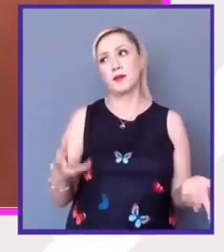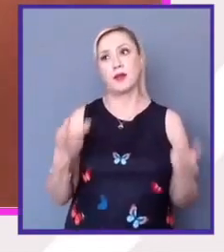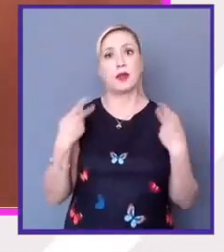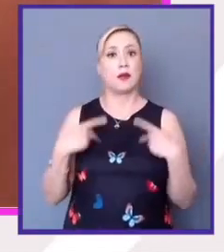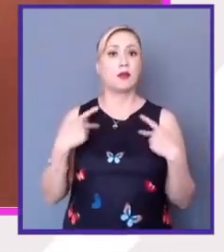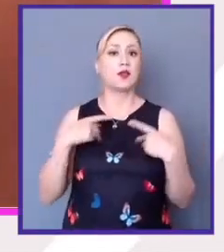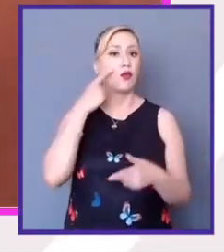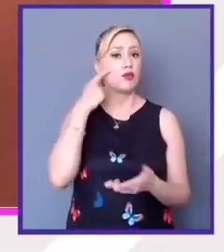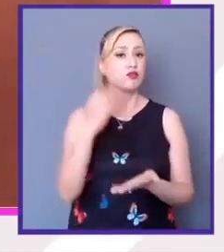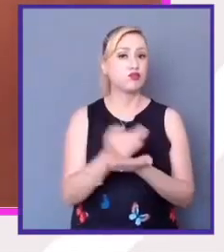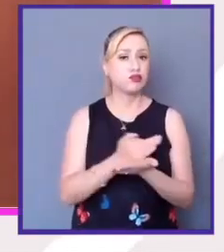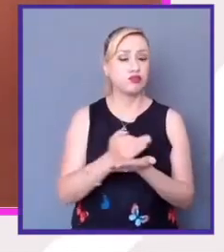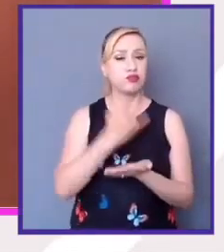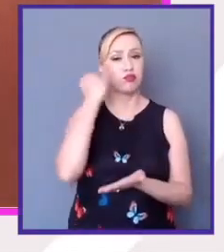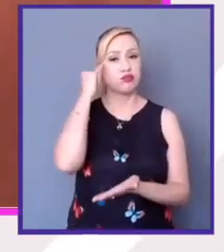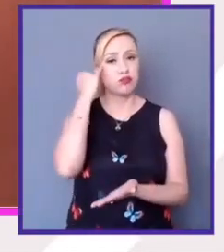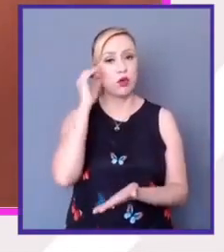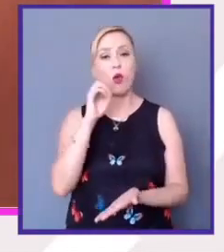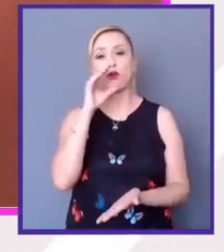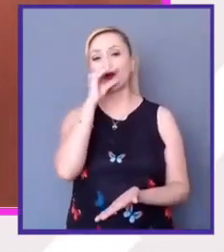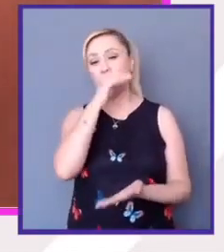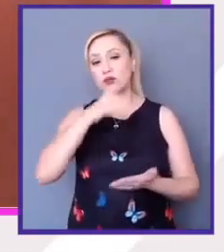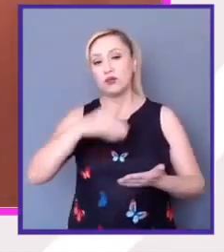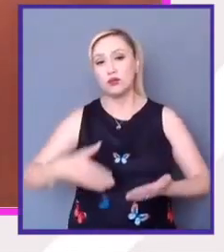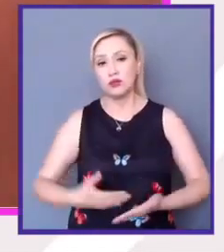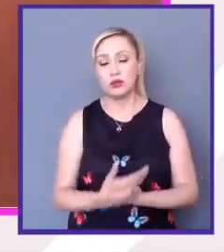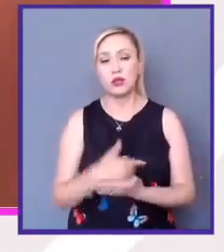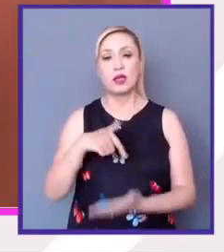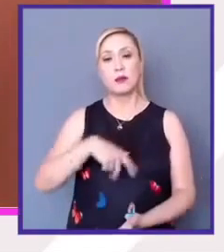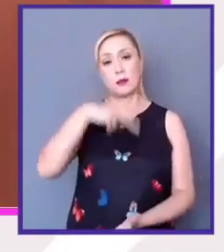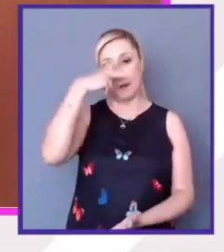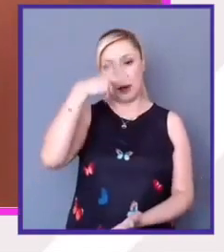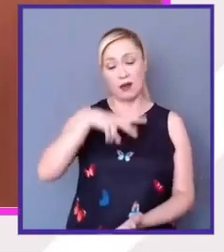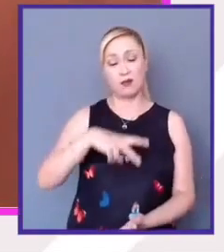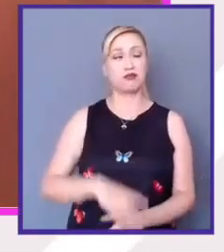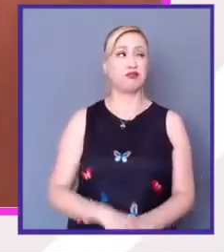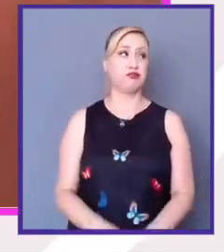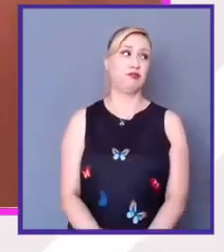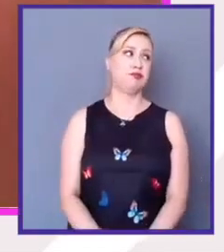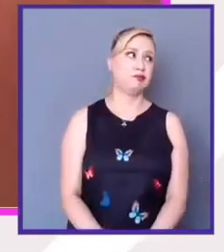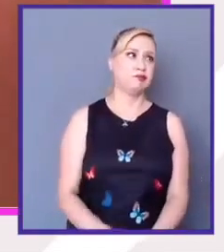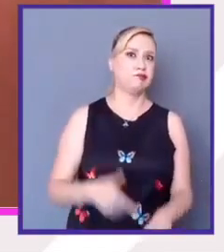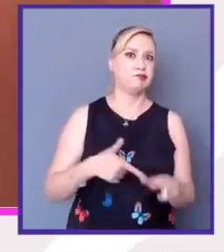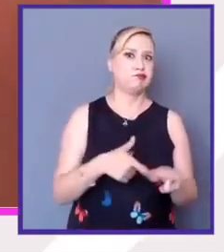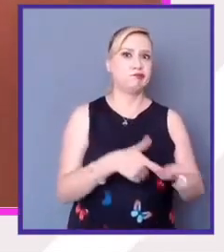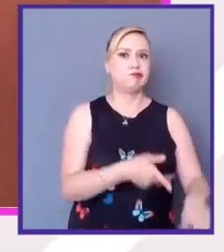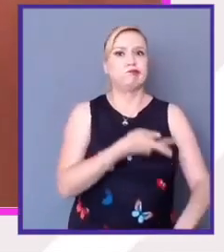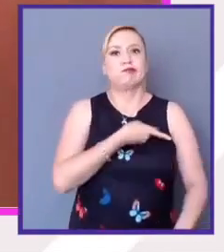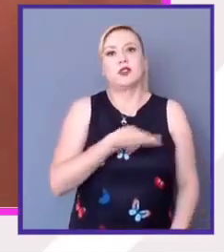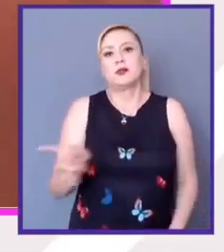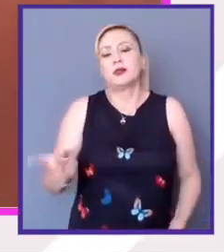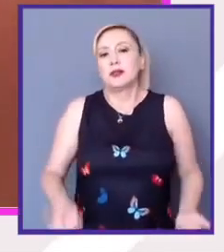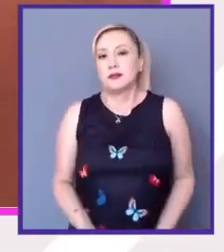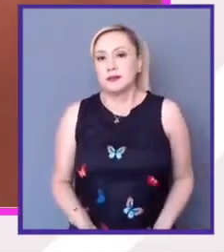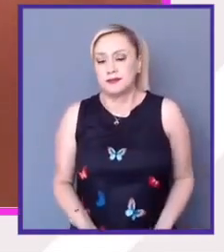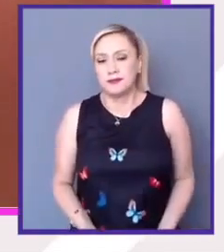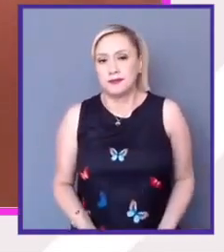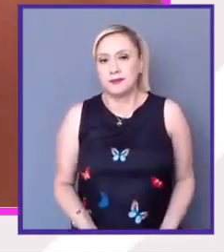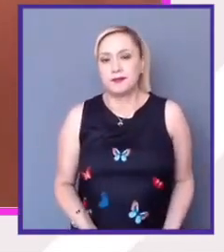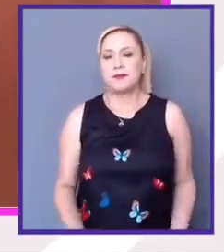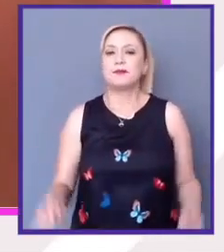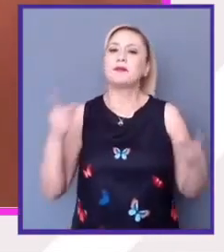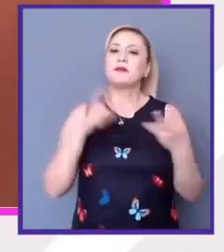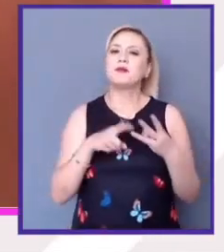morena, indígena, afrodescendiente en México es tener más posibilidades de continuar siendo pobre. Y en un tercer momento también está el tema de